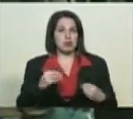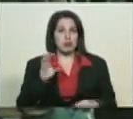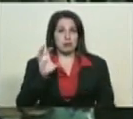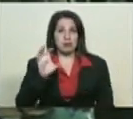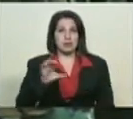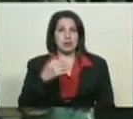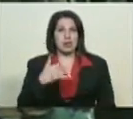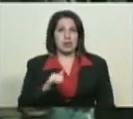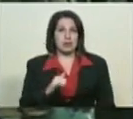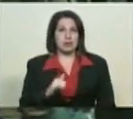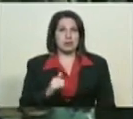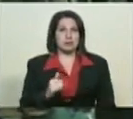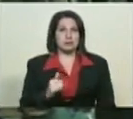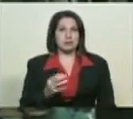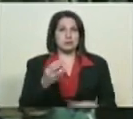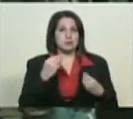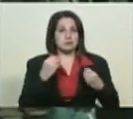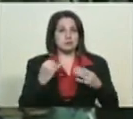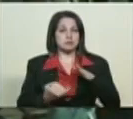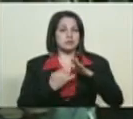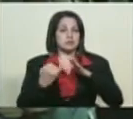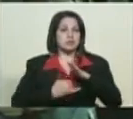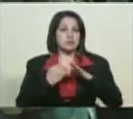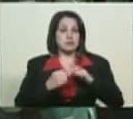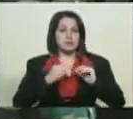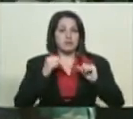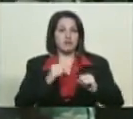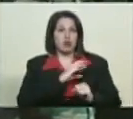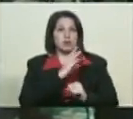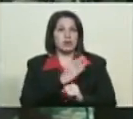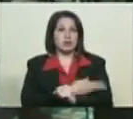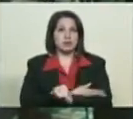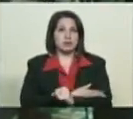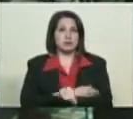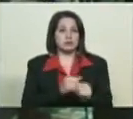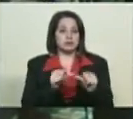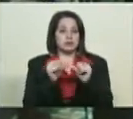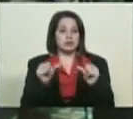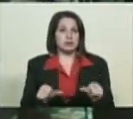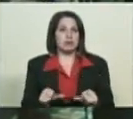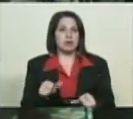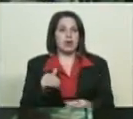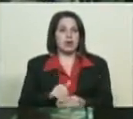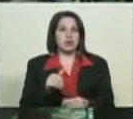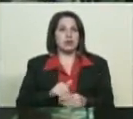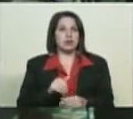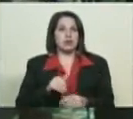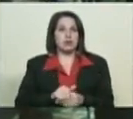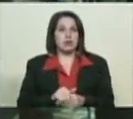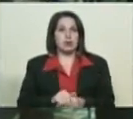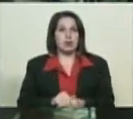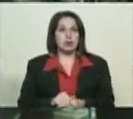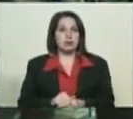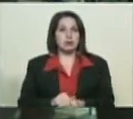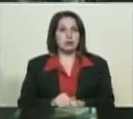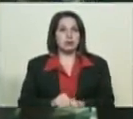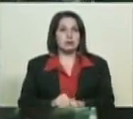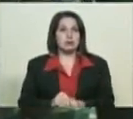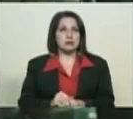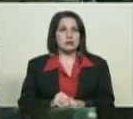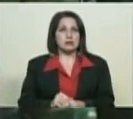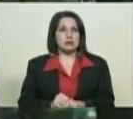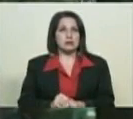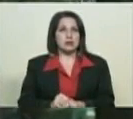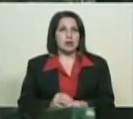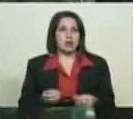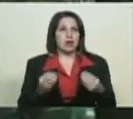existen instituciones fortalecidas, un sistema electoral transparente y confiable,